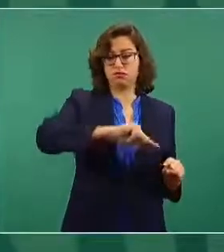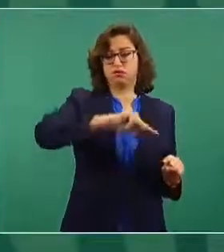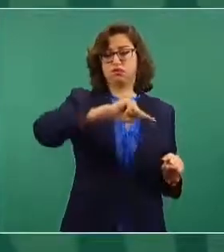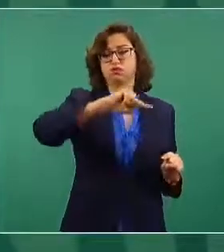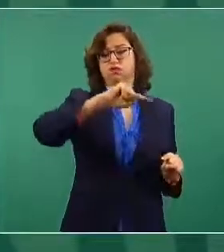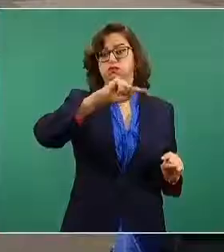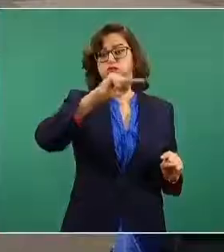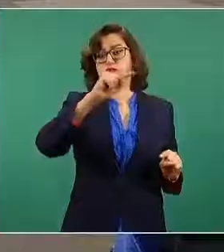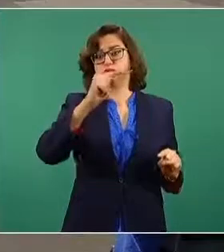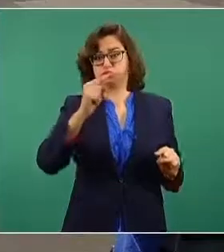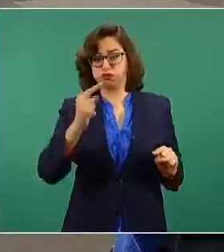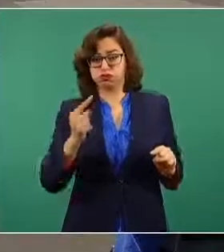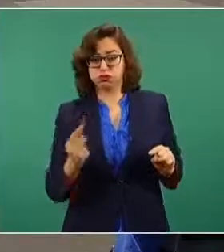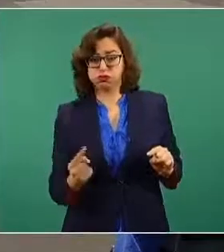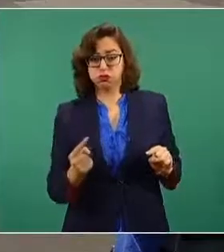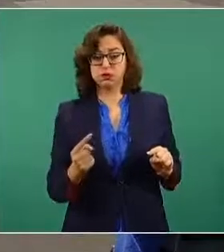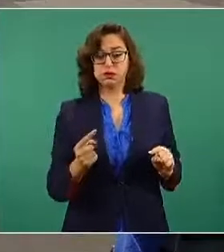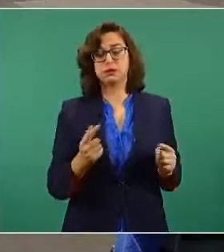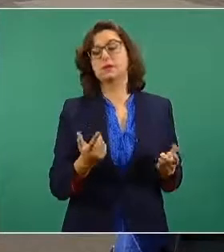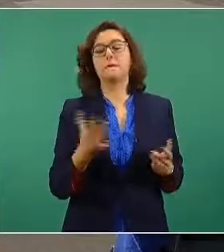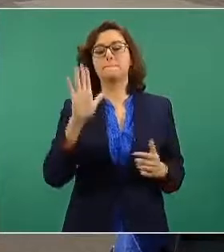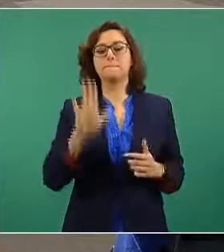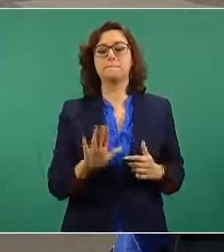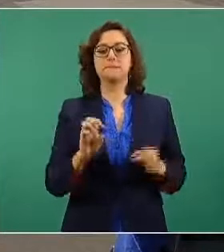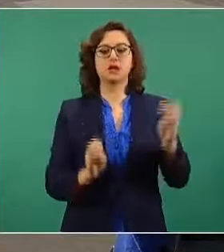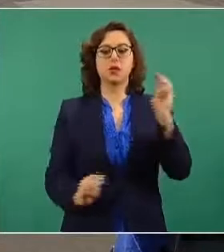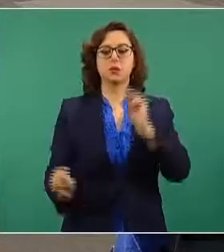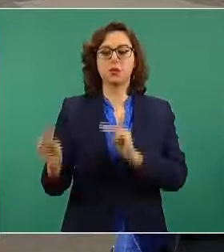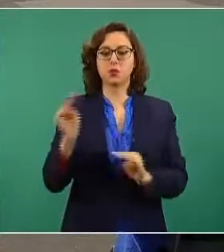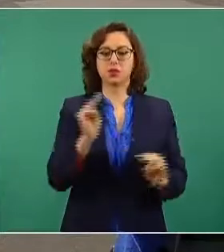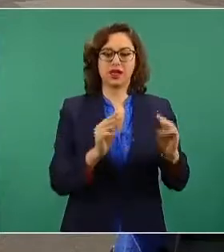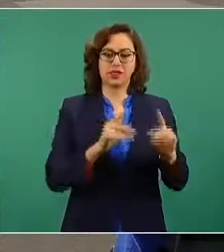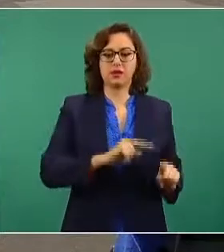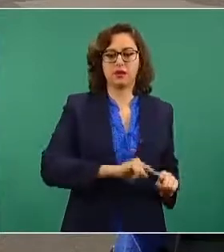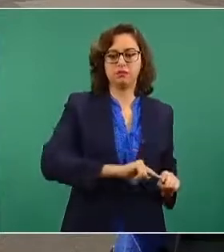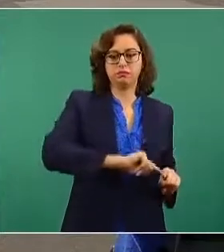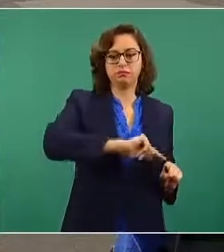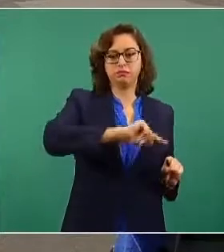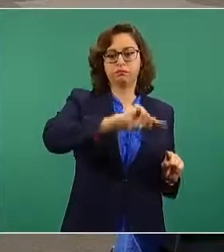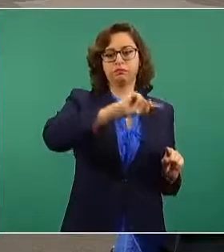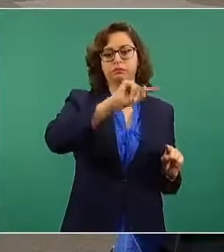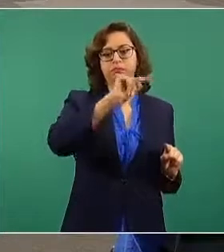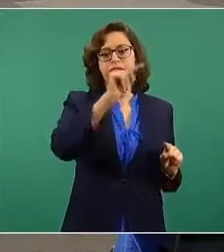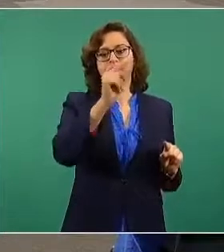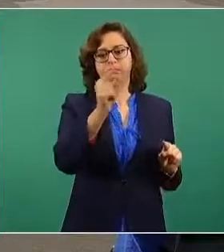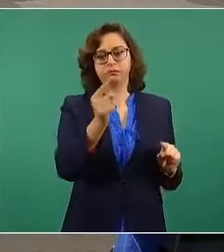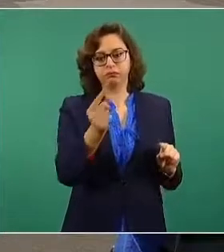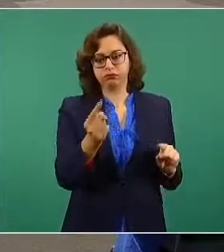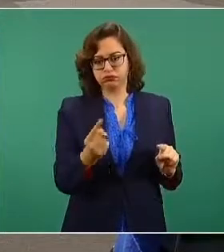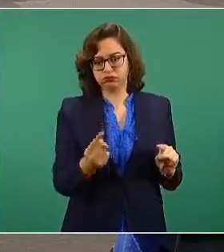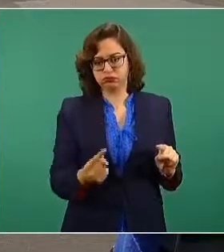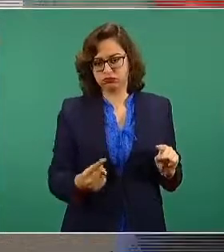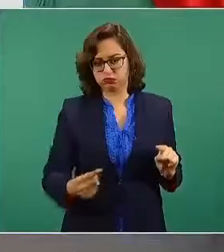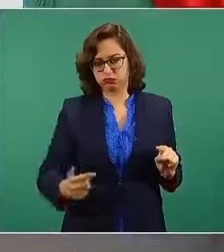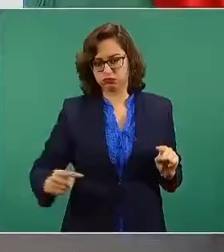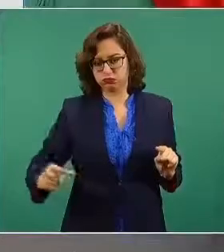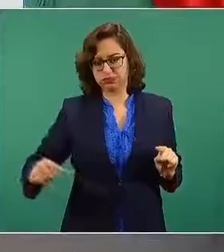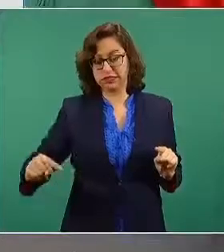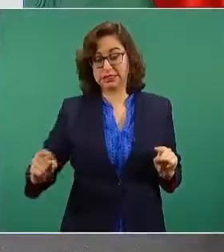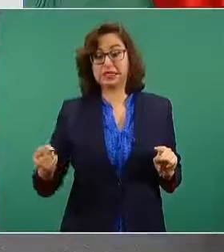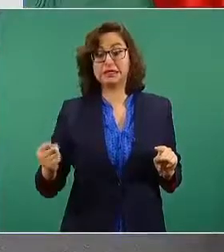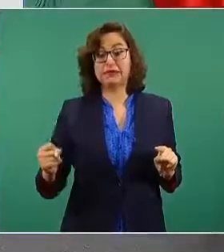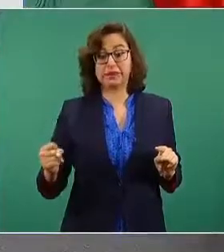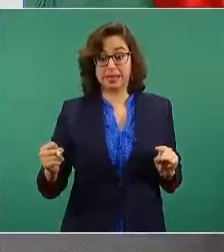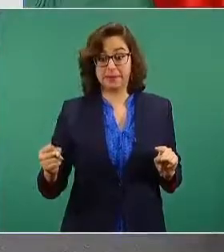primera pico que parece una montaña. Después tuvimos un descenso hasta el 30 de septiembre